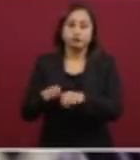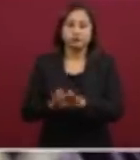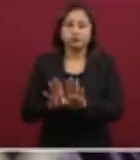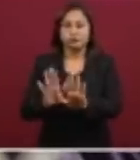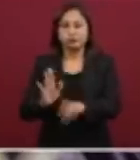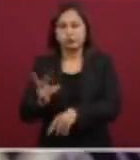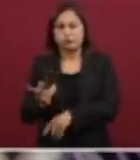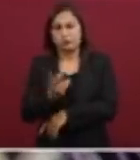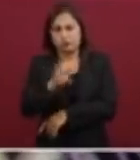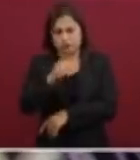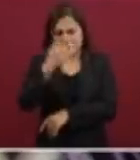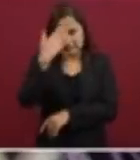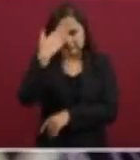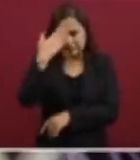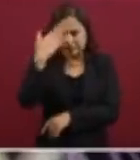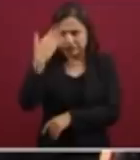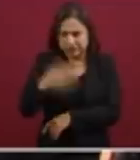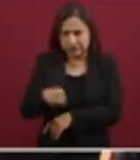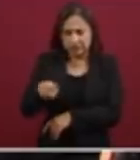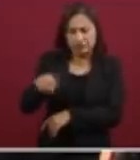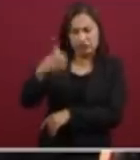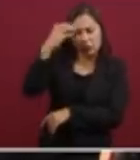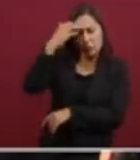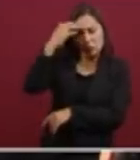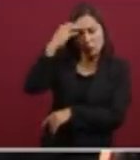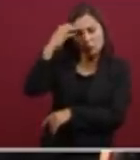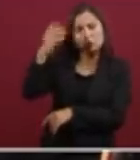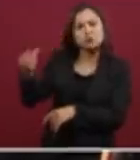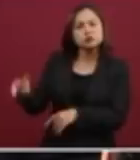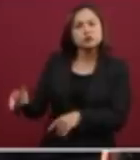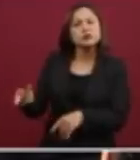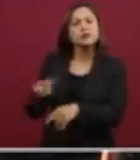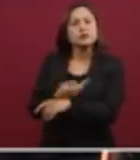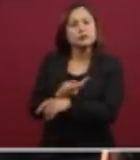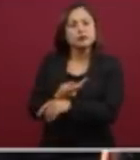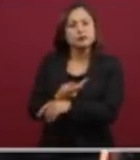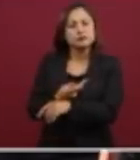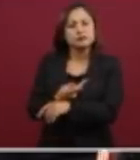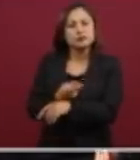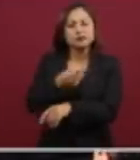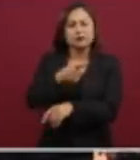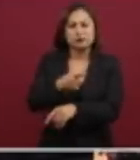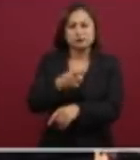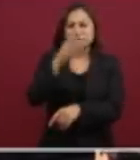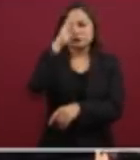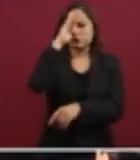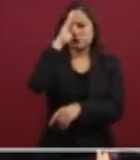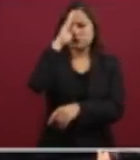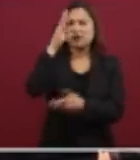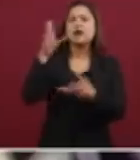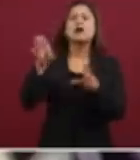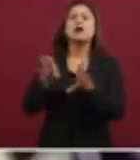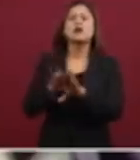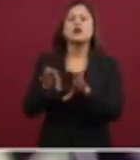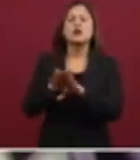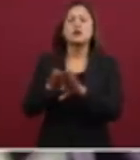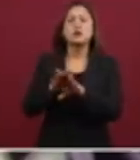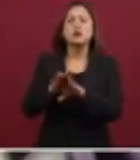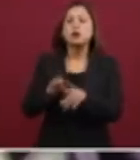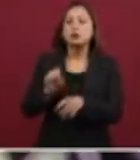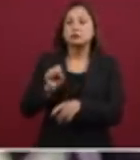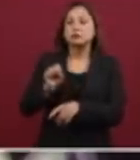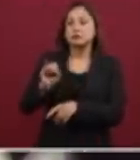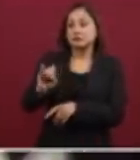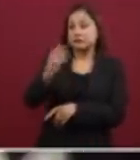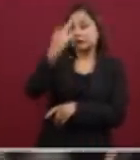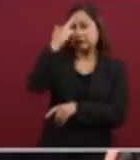caso, ¿verdad? Y qué se ha hecho o qué se va a hacer, se va a confirmar o se va a negar esta información.